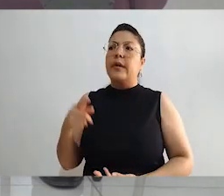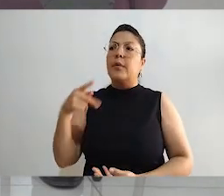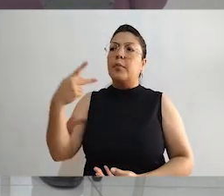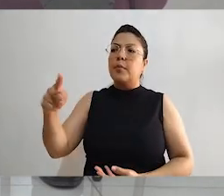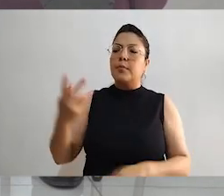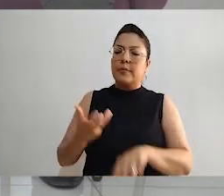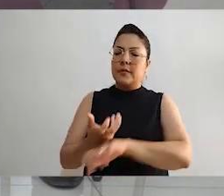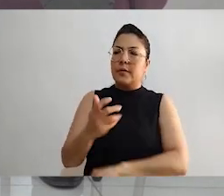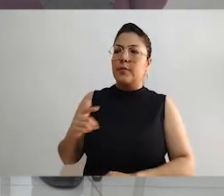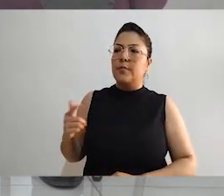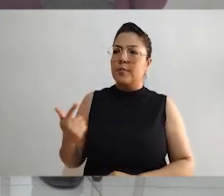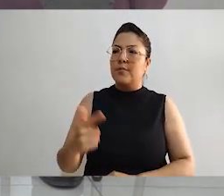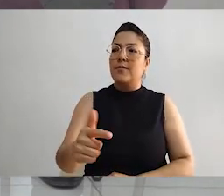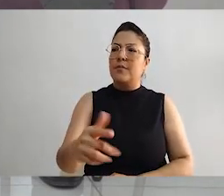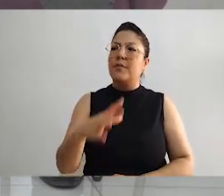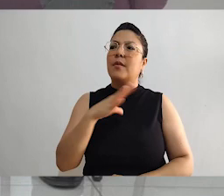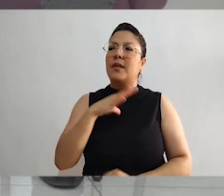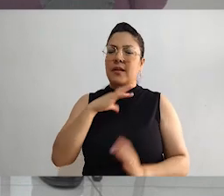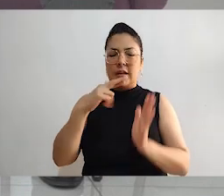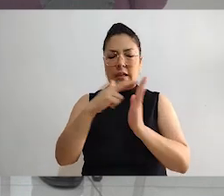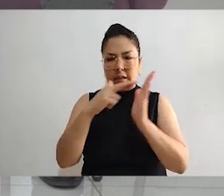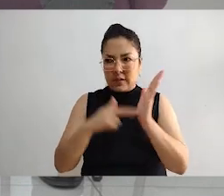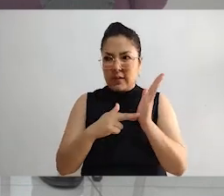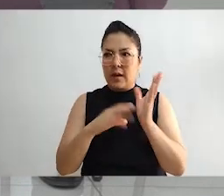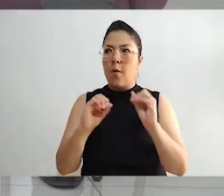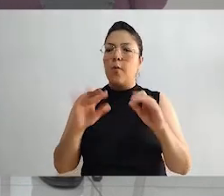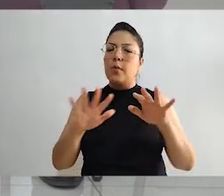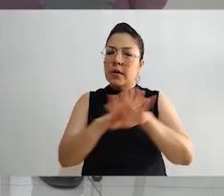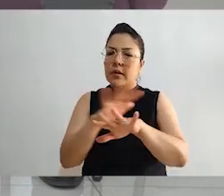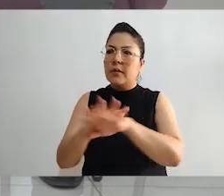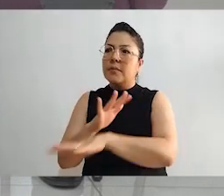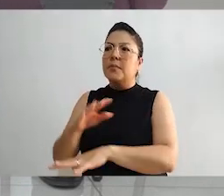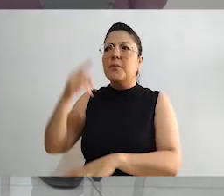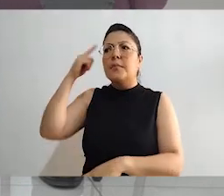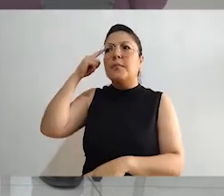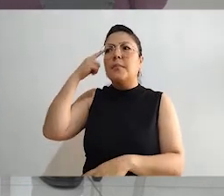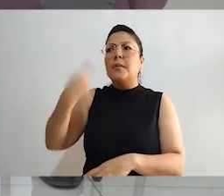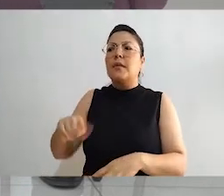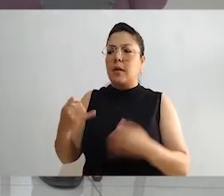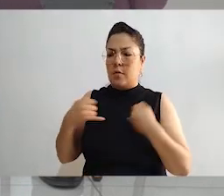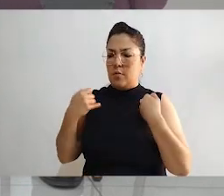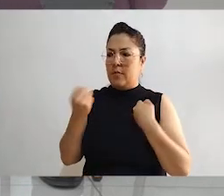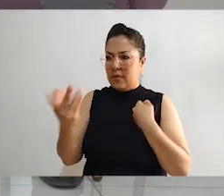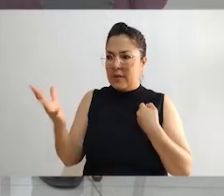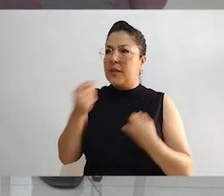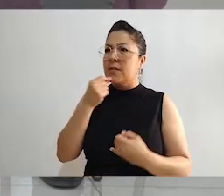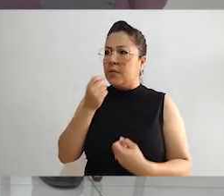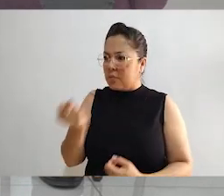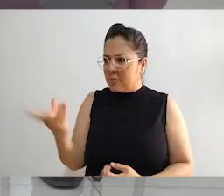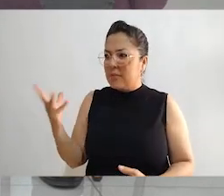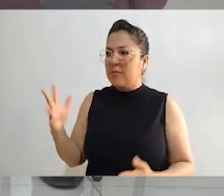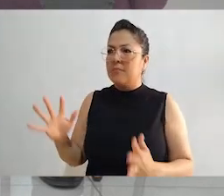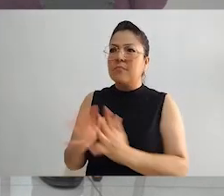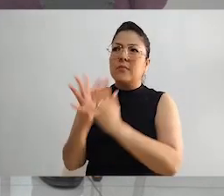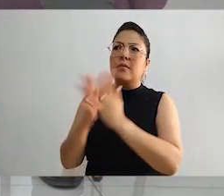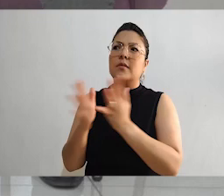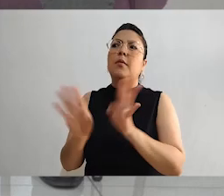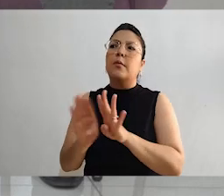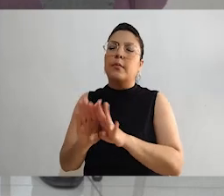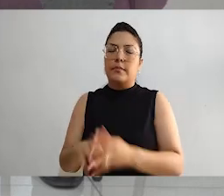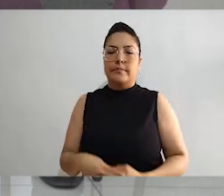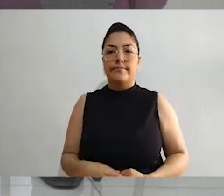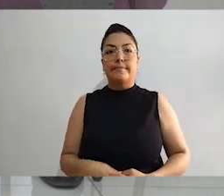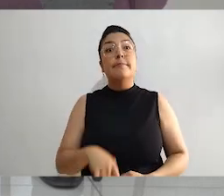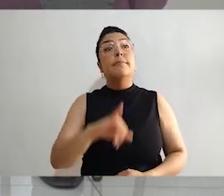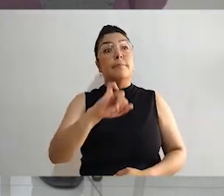Electoral de Guanajuato para fomentar la participación de las juventudes, de las infancias? Fíjate que es una pregunta muy interesante y la